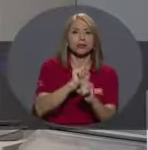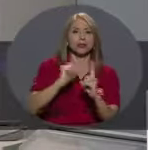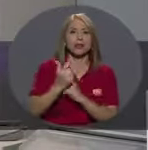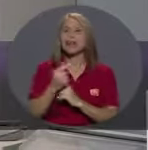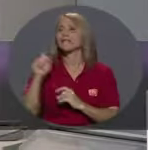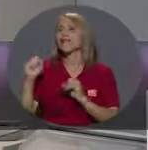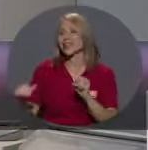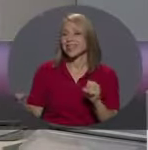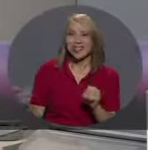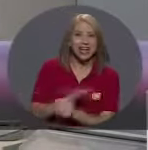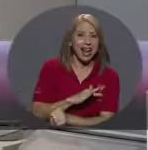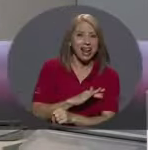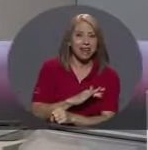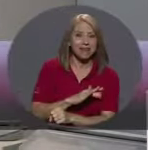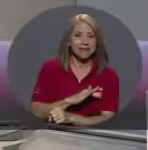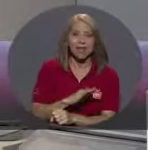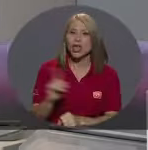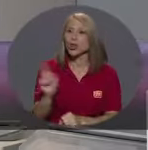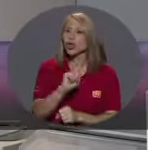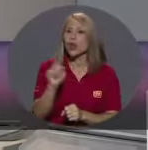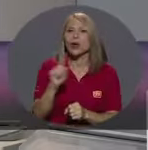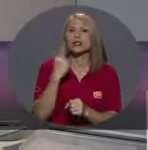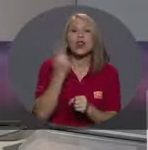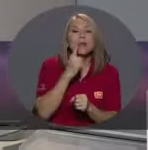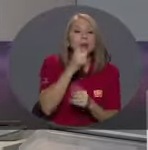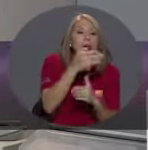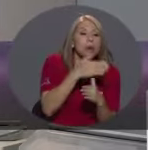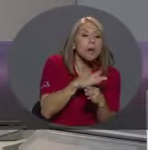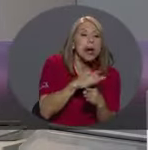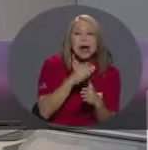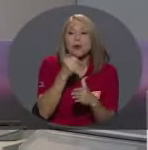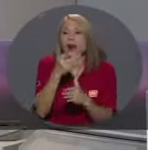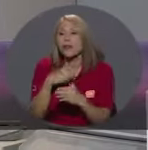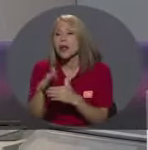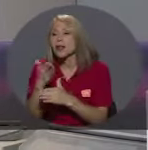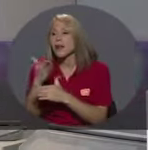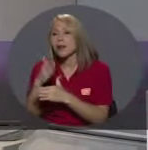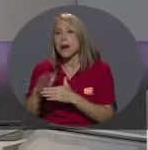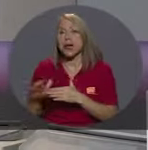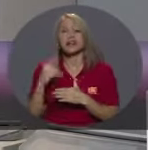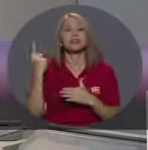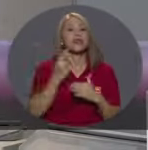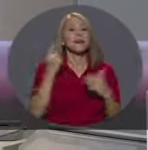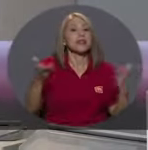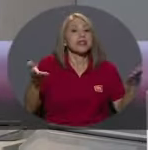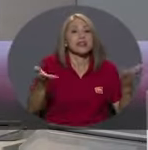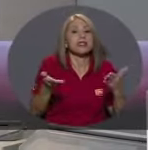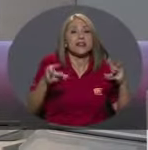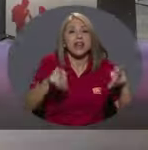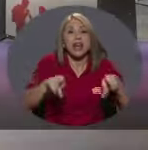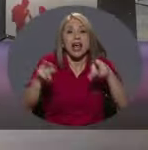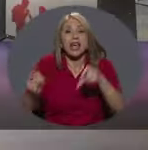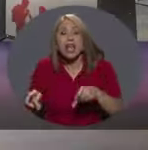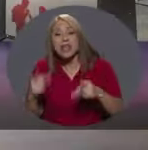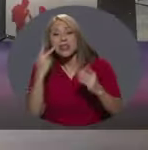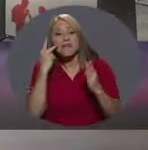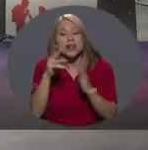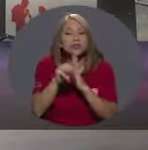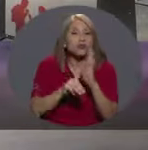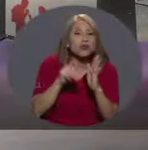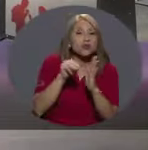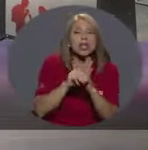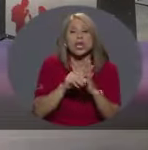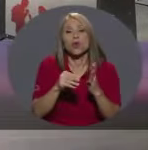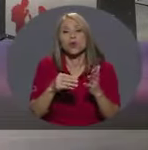social. Es integral. Es integral, no es un abordaje nada más, como decía Ignacio, de recibir a la gente y ver sus currículos